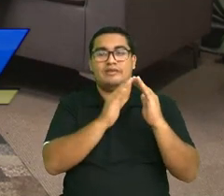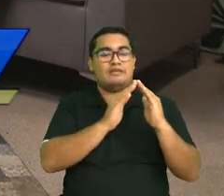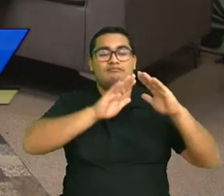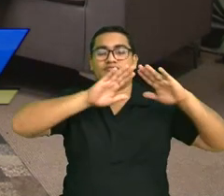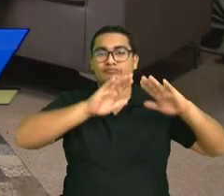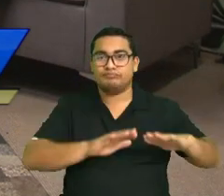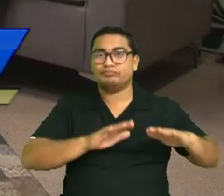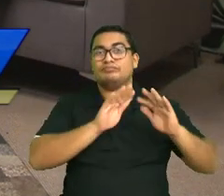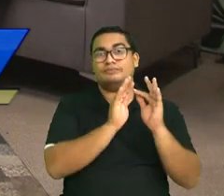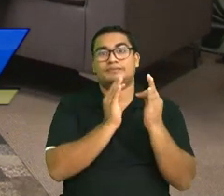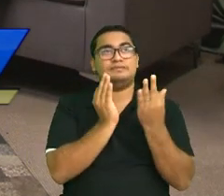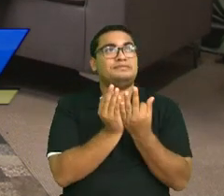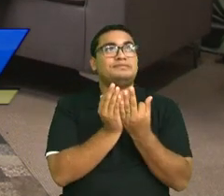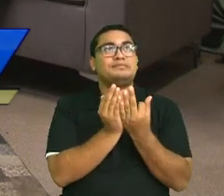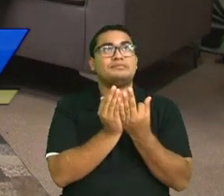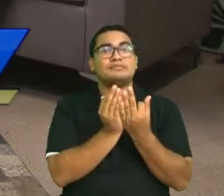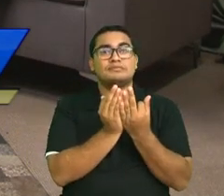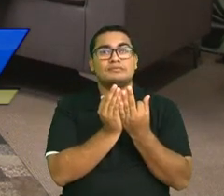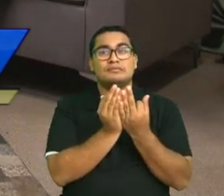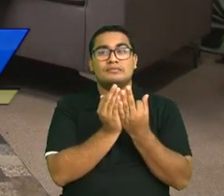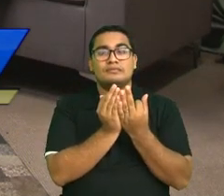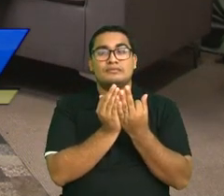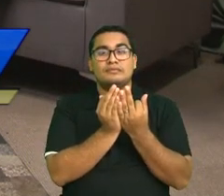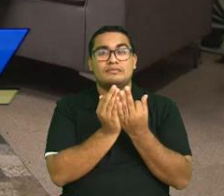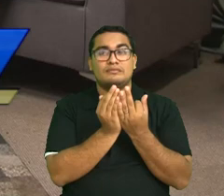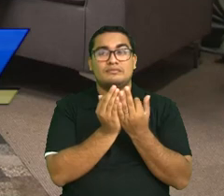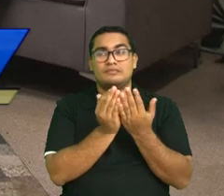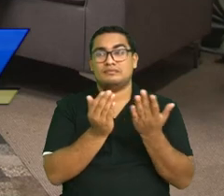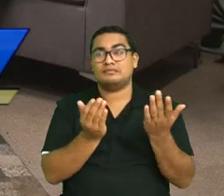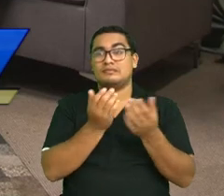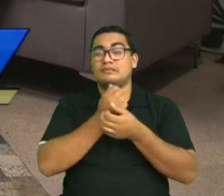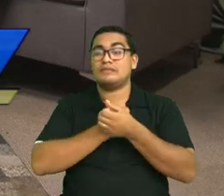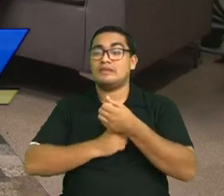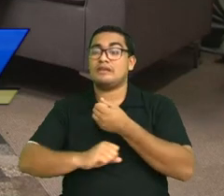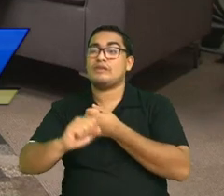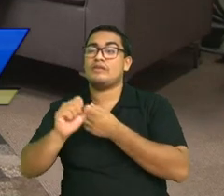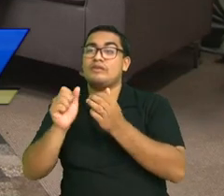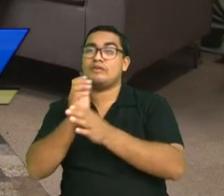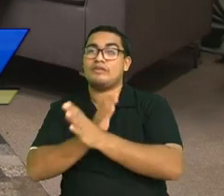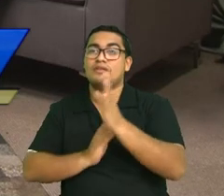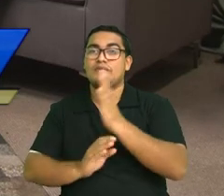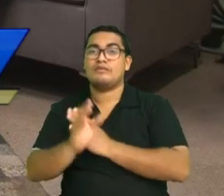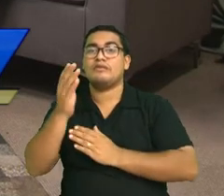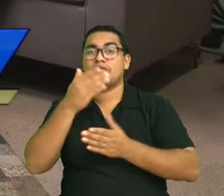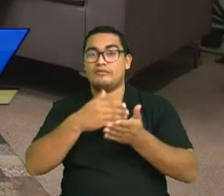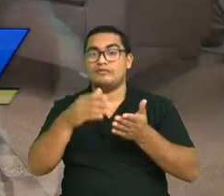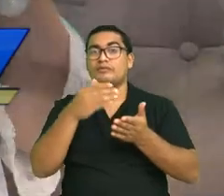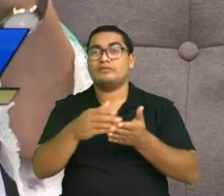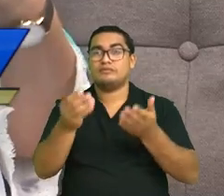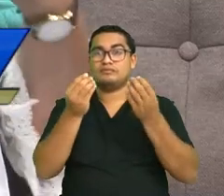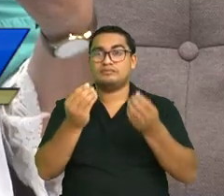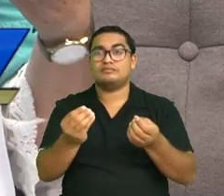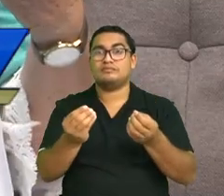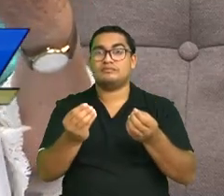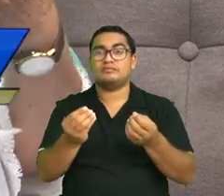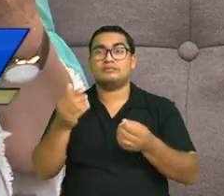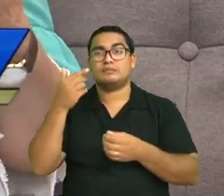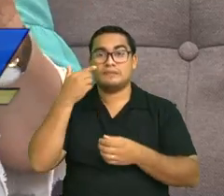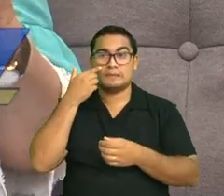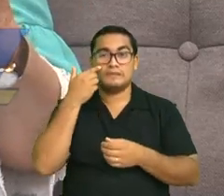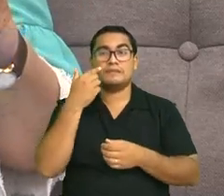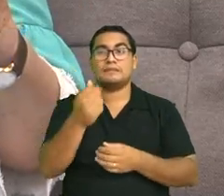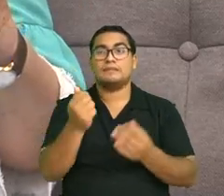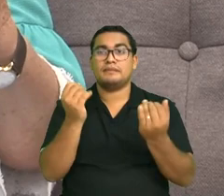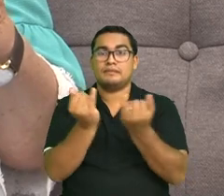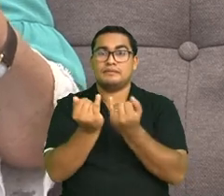más, digamos, cercanos a los hijos, ¿verdad? Y eso facilita mucho. Creo que esto es un reconocimiento que